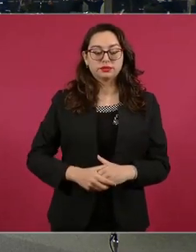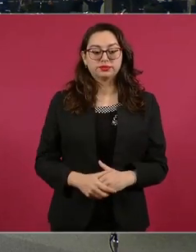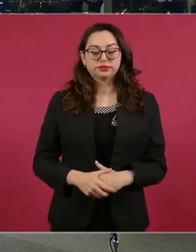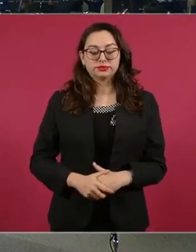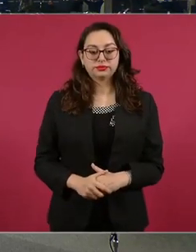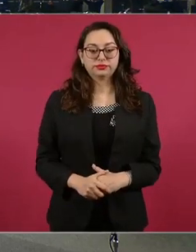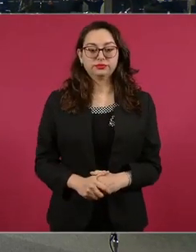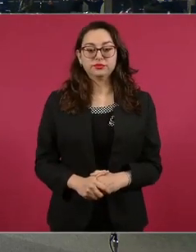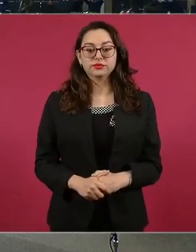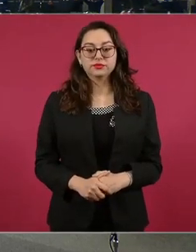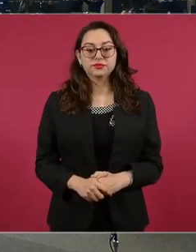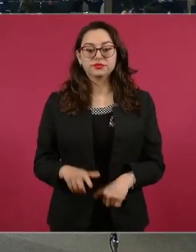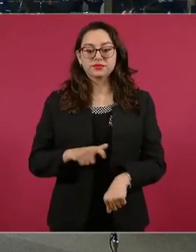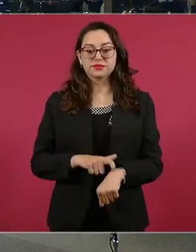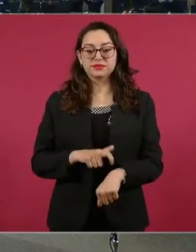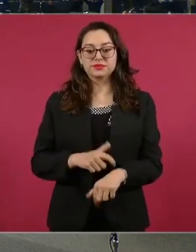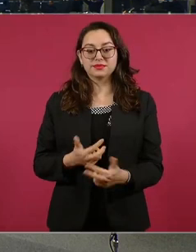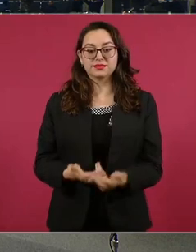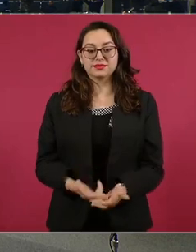Hay tiempo.